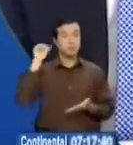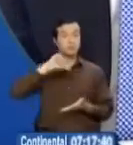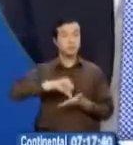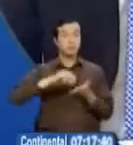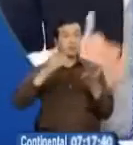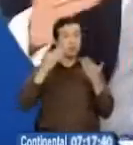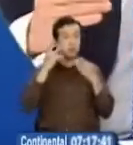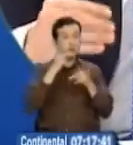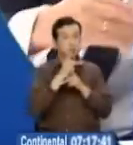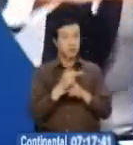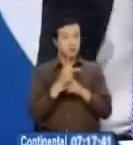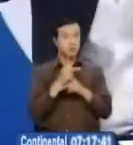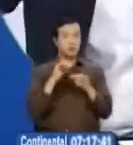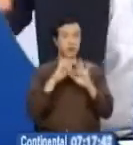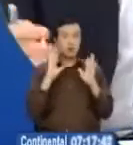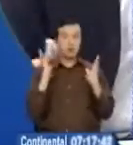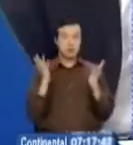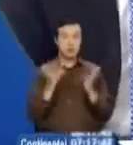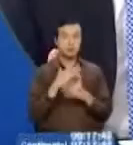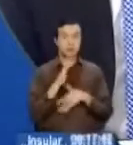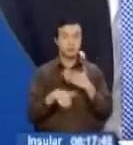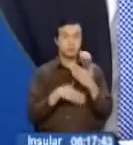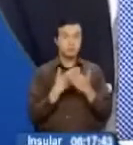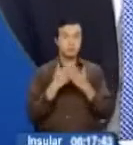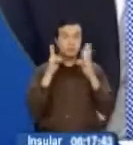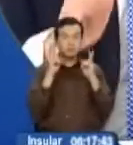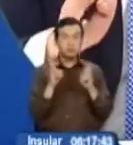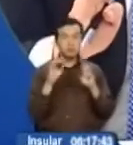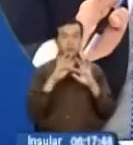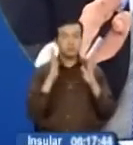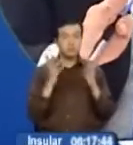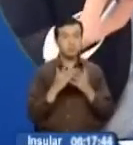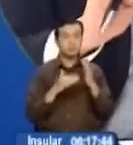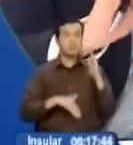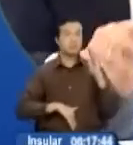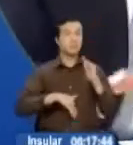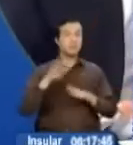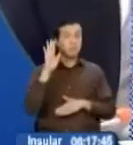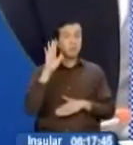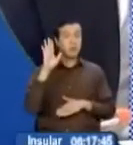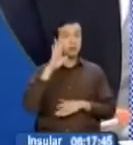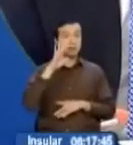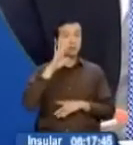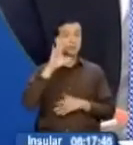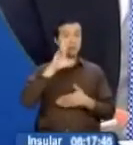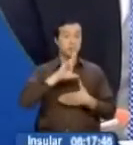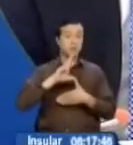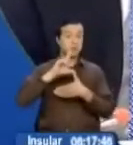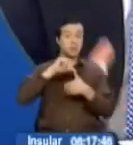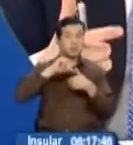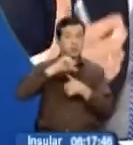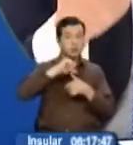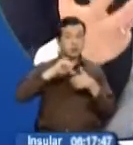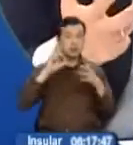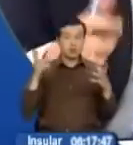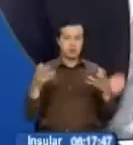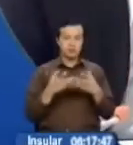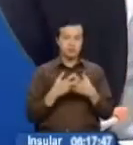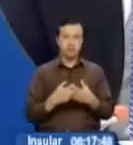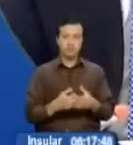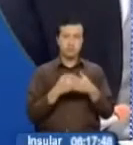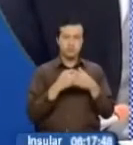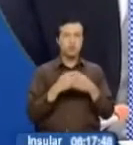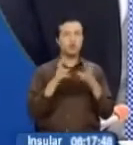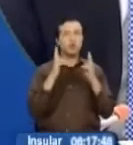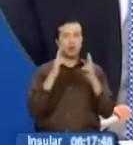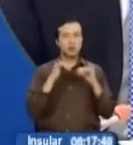Guayaquil, ¿no? Nuestra casa grande, pero ya me refiero a temas planetarios y más aún en Latinoamérica y Caribe, que debemos ser un bloque fuerte.